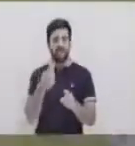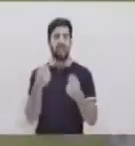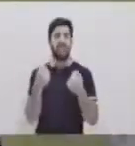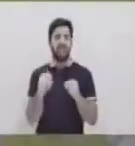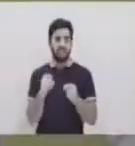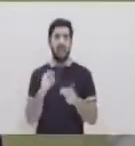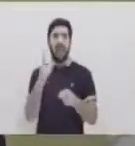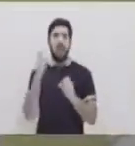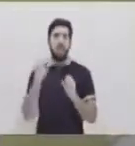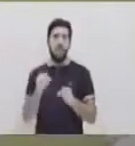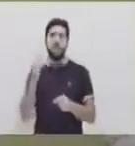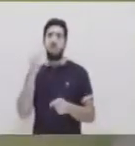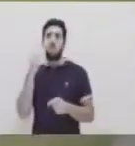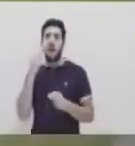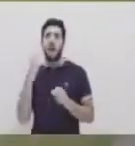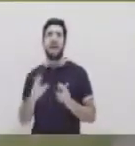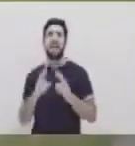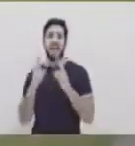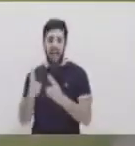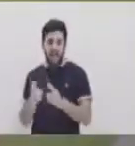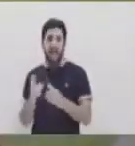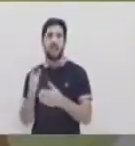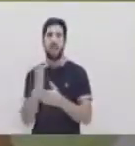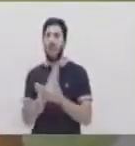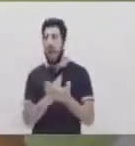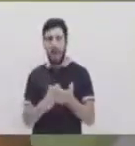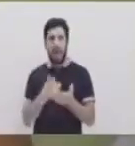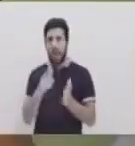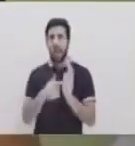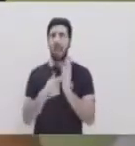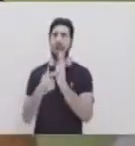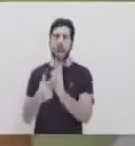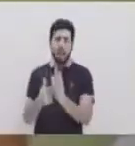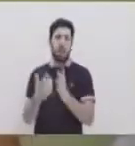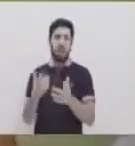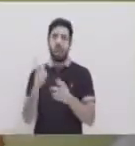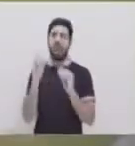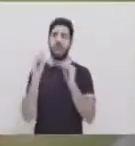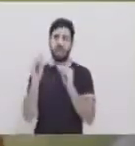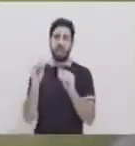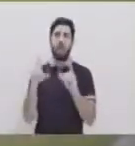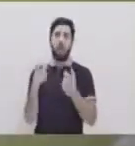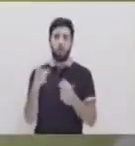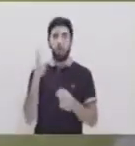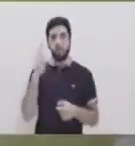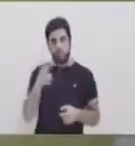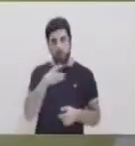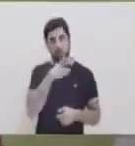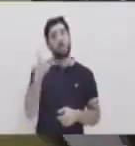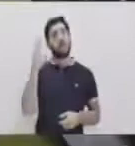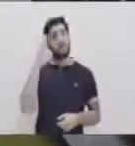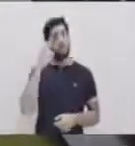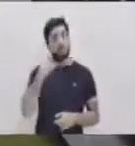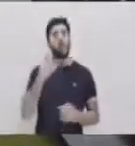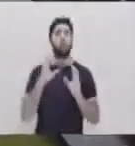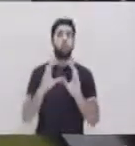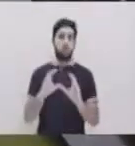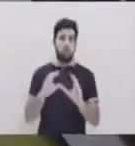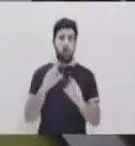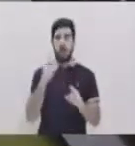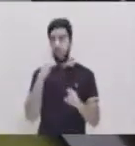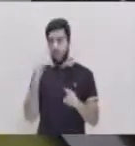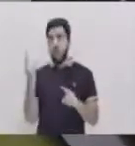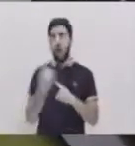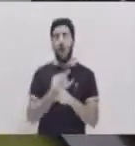de regalo también para nuestra mamá o algo así, ¿verdad? Siempre con la precaución debida, ¿verdad? Si vamos a utilizar tijeras, si